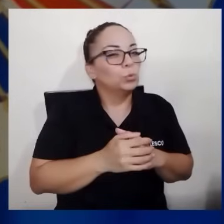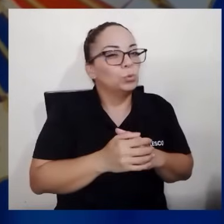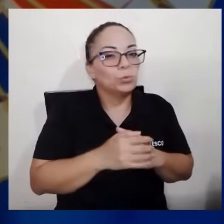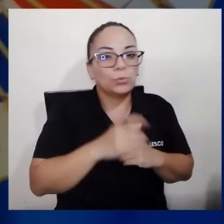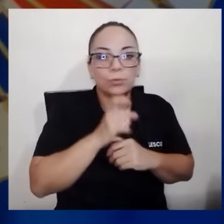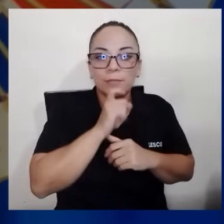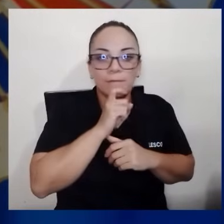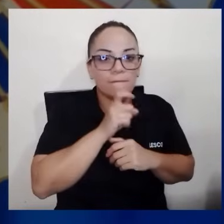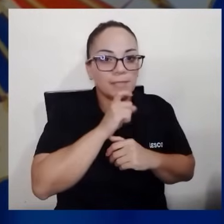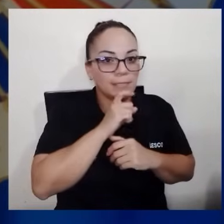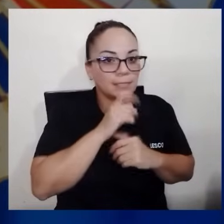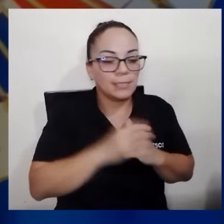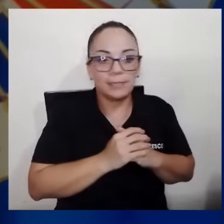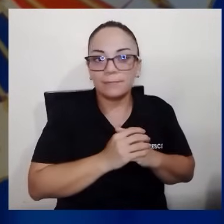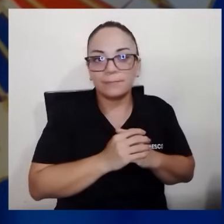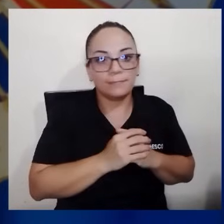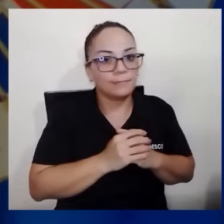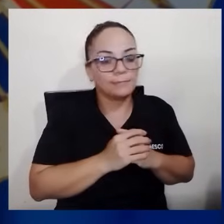sobre